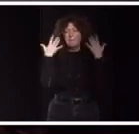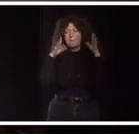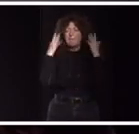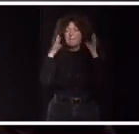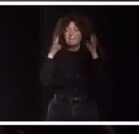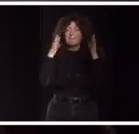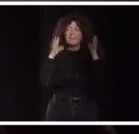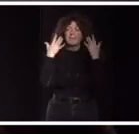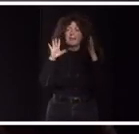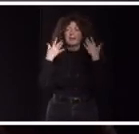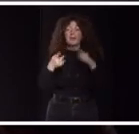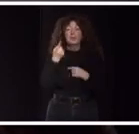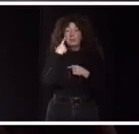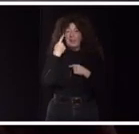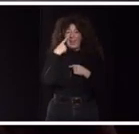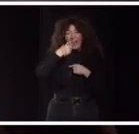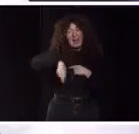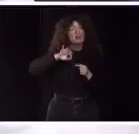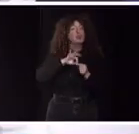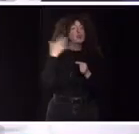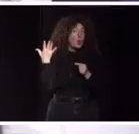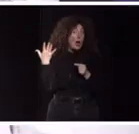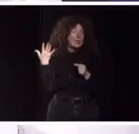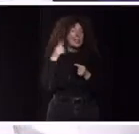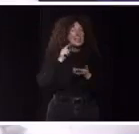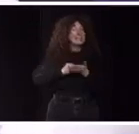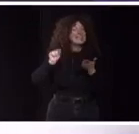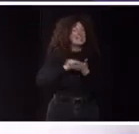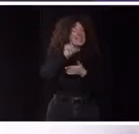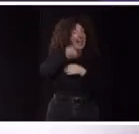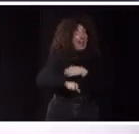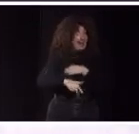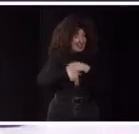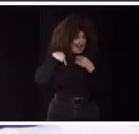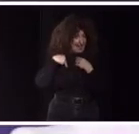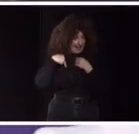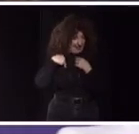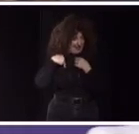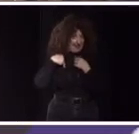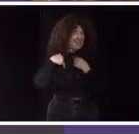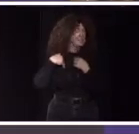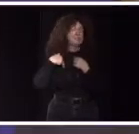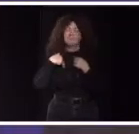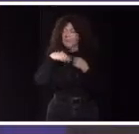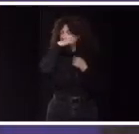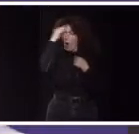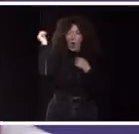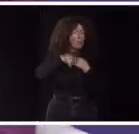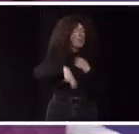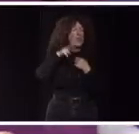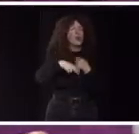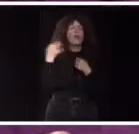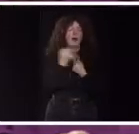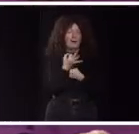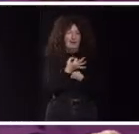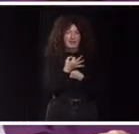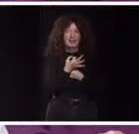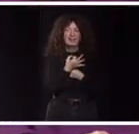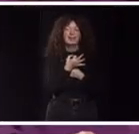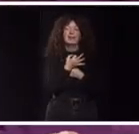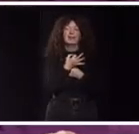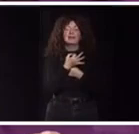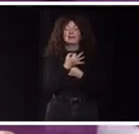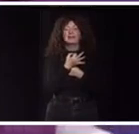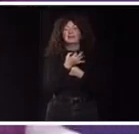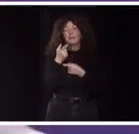Y mirad, tenemos la suerte de que nuestra secretaria general nunca se ha olvidado de una cosa: